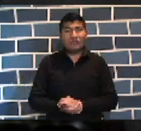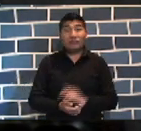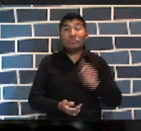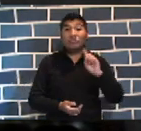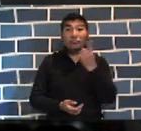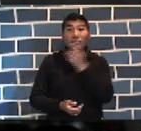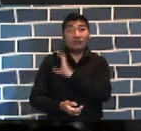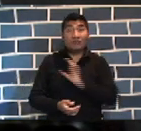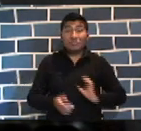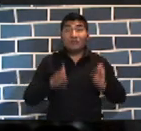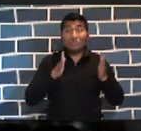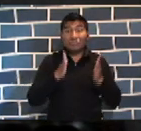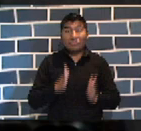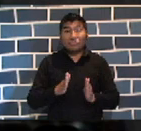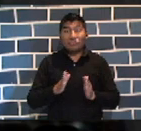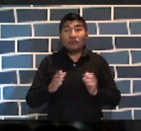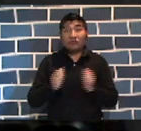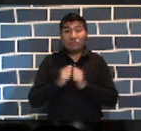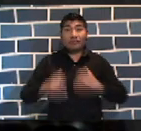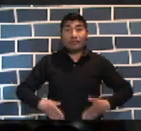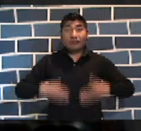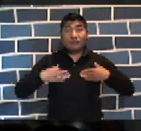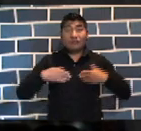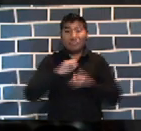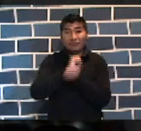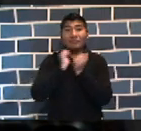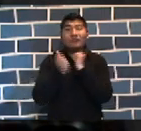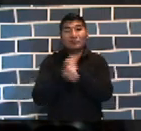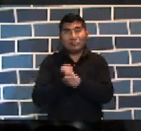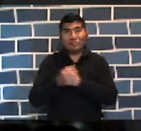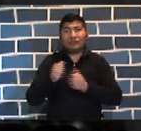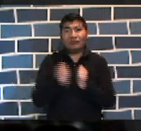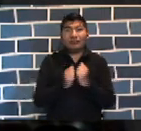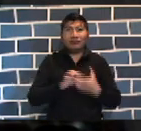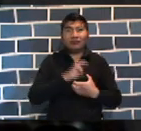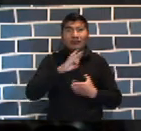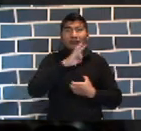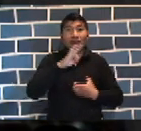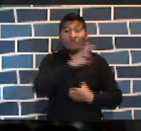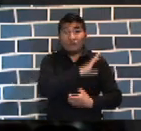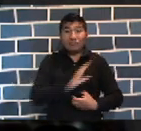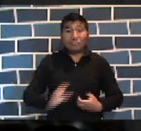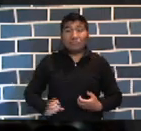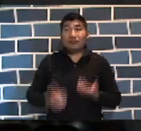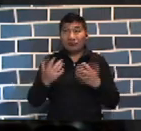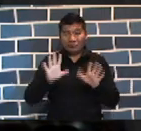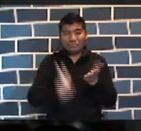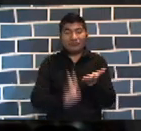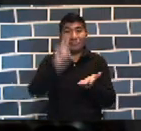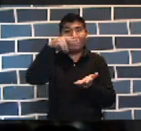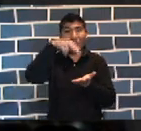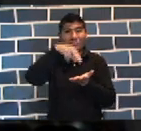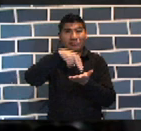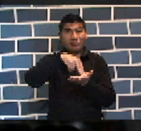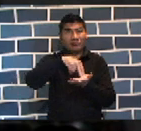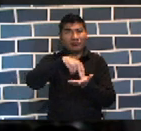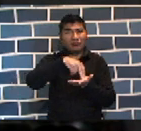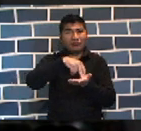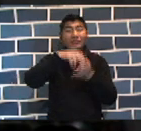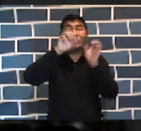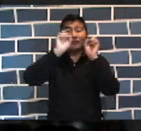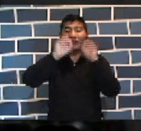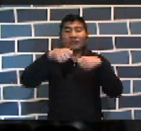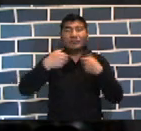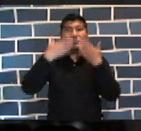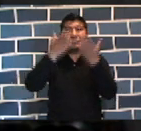Solo los cristianos con vida transformada por el Espíritu de Cristo resucitado pueden